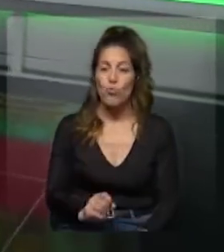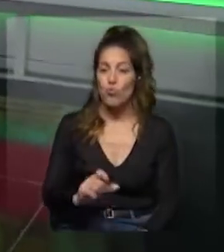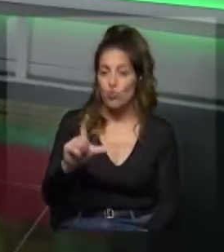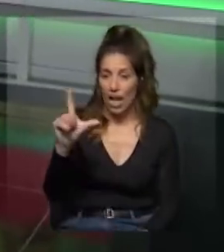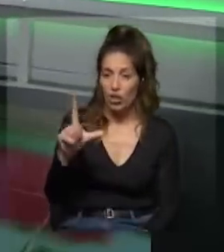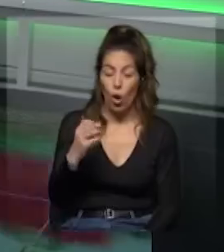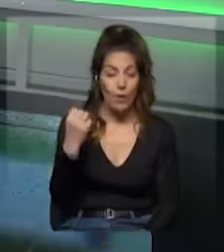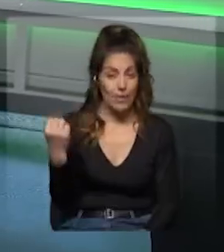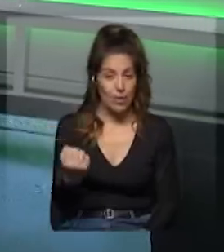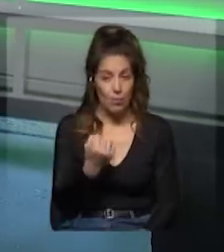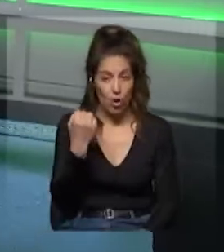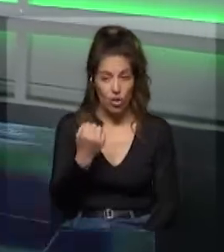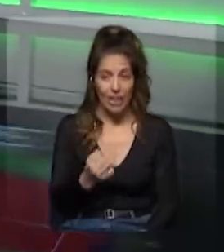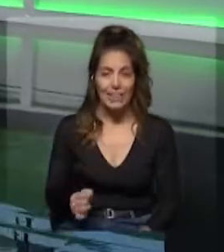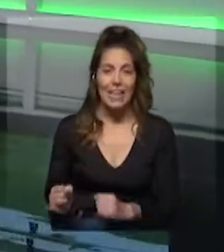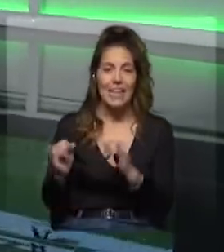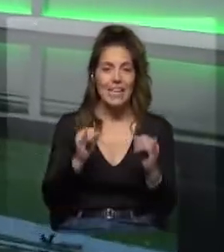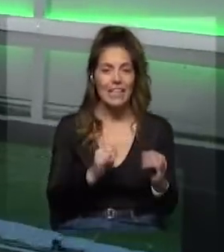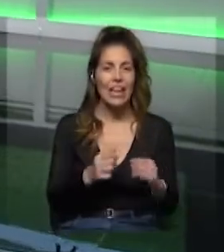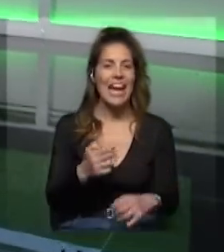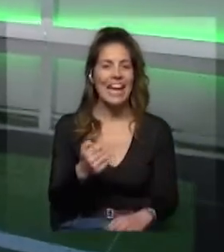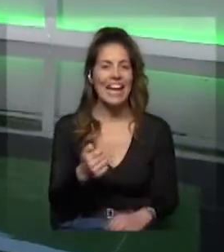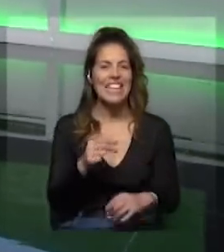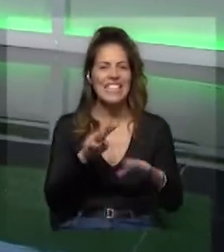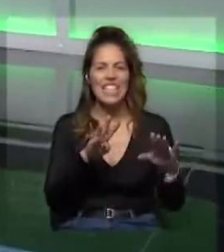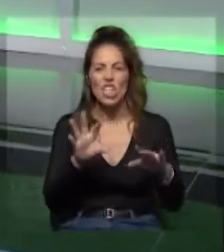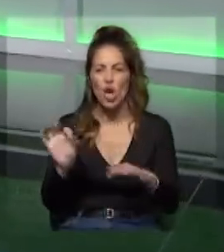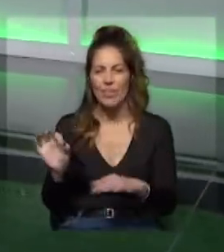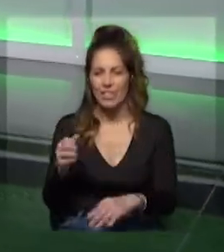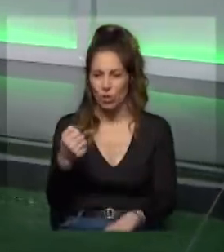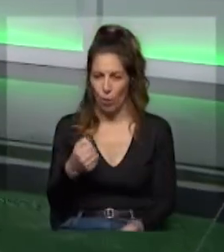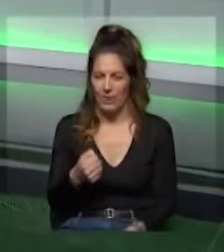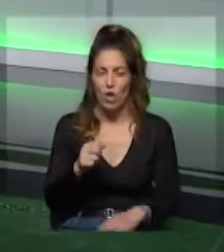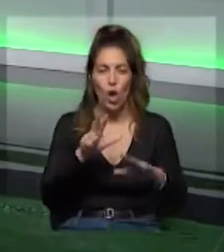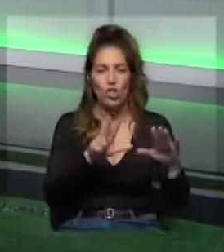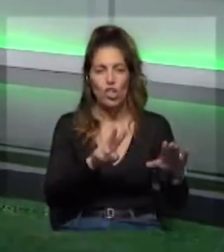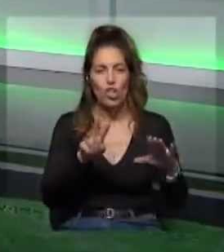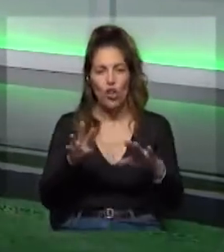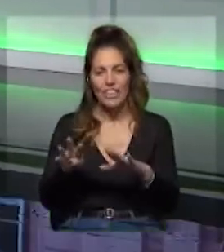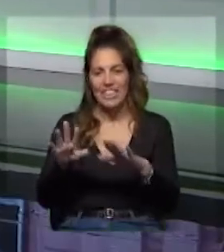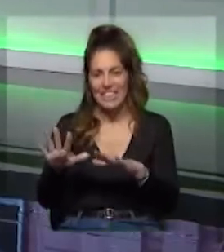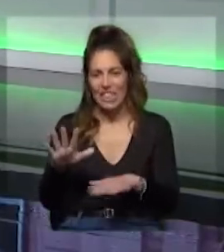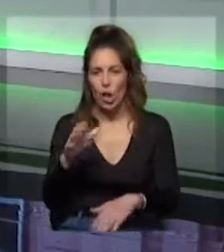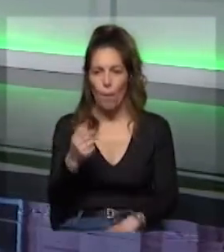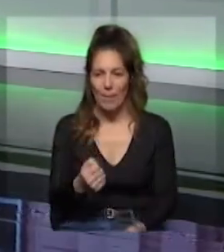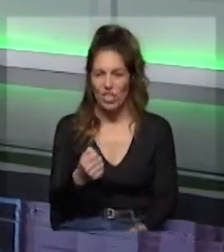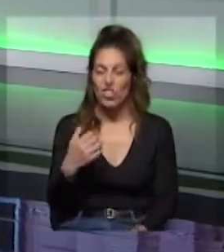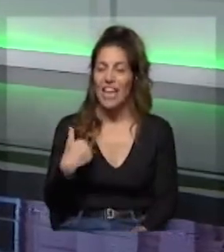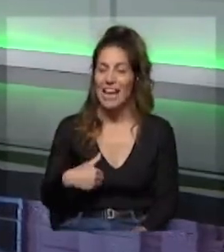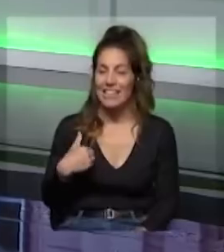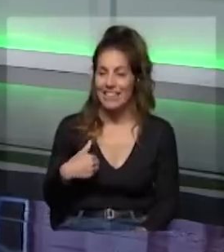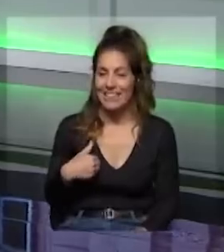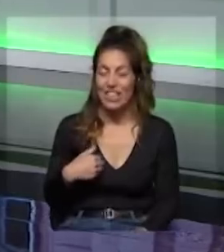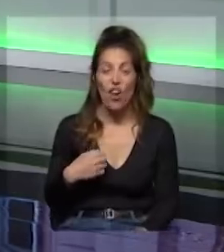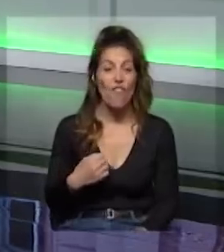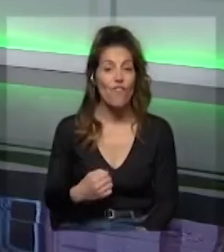significativo en esta jornada y se fue casi a los 900 pesos 8 95 pesos argentinos es el